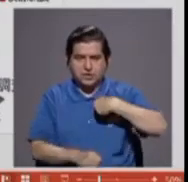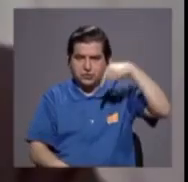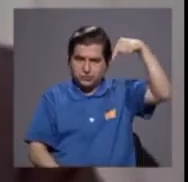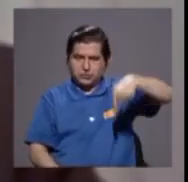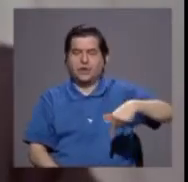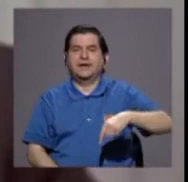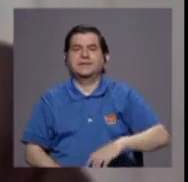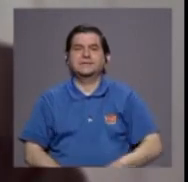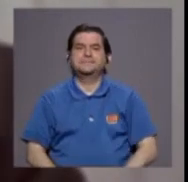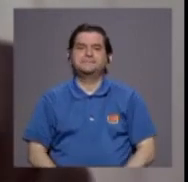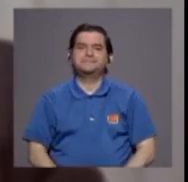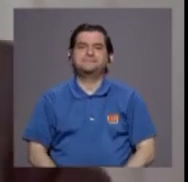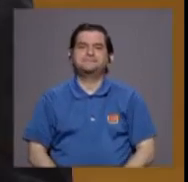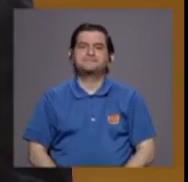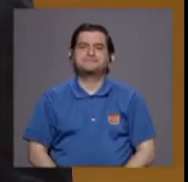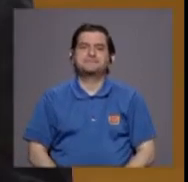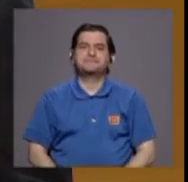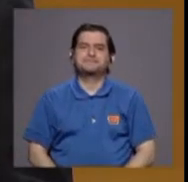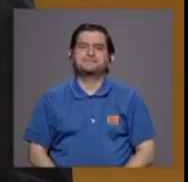acá.